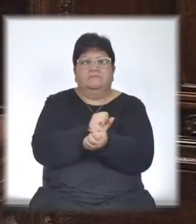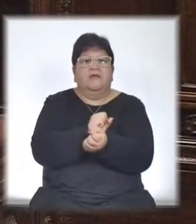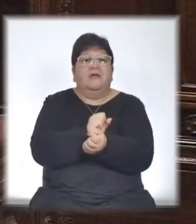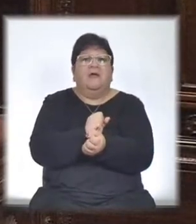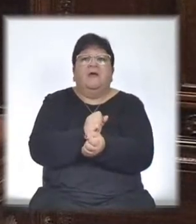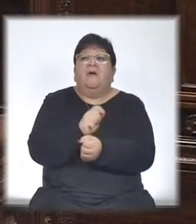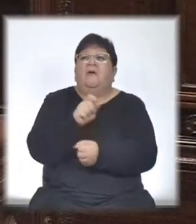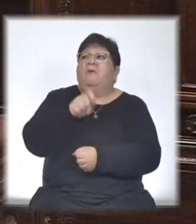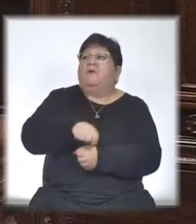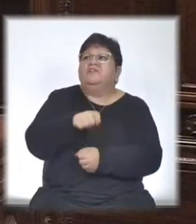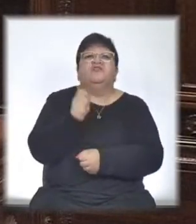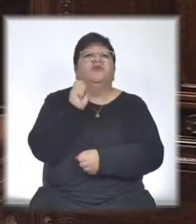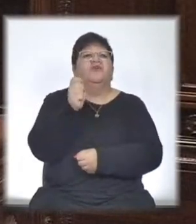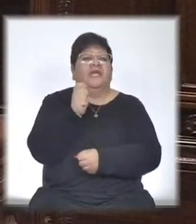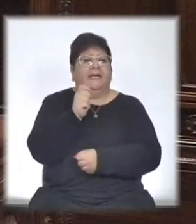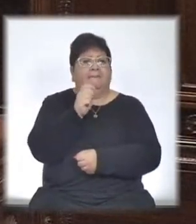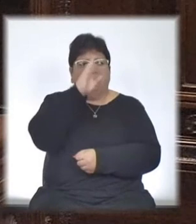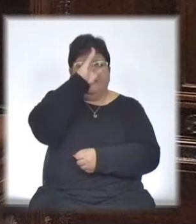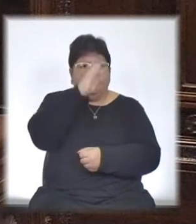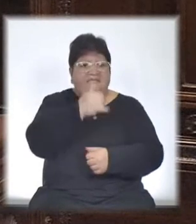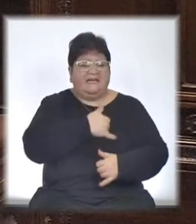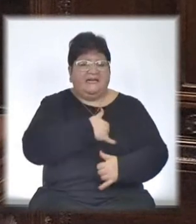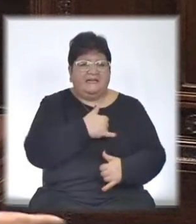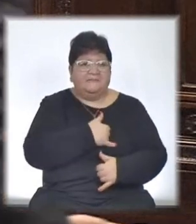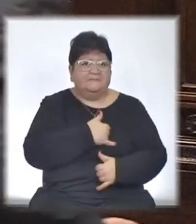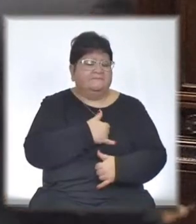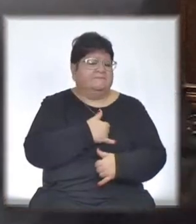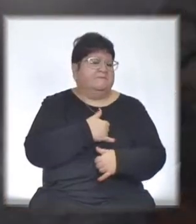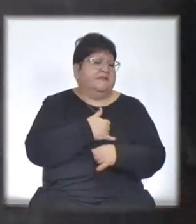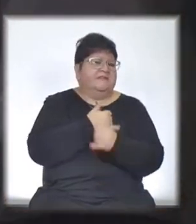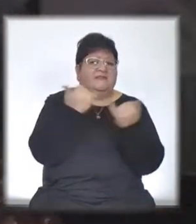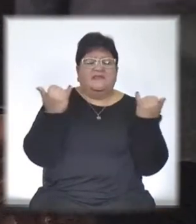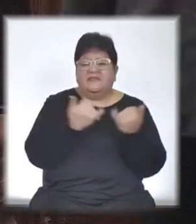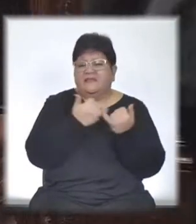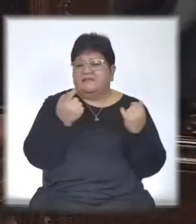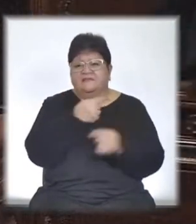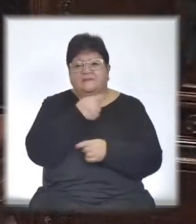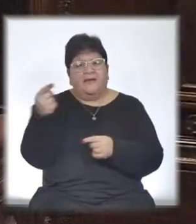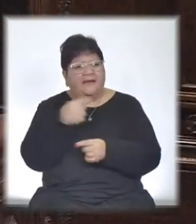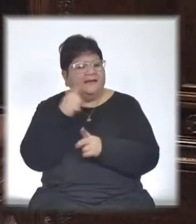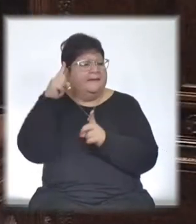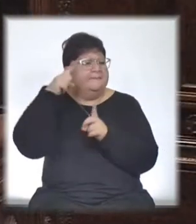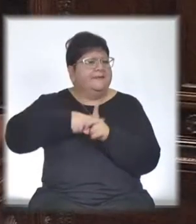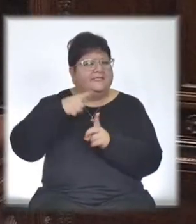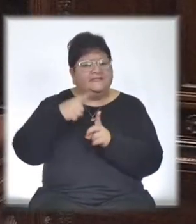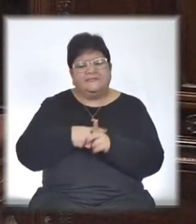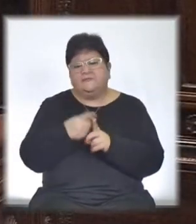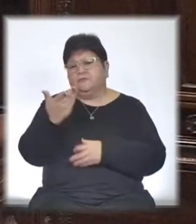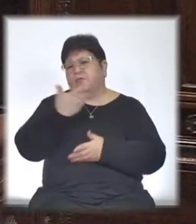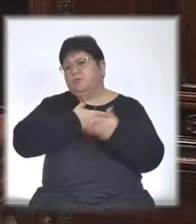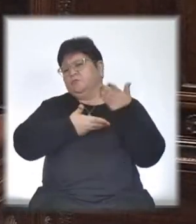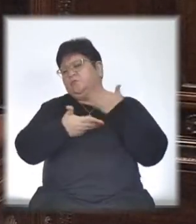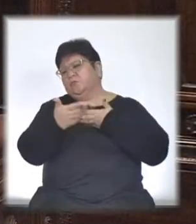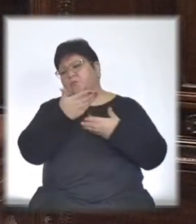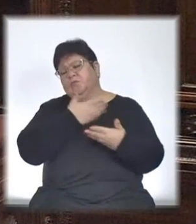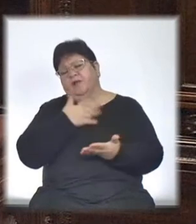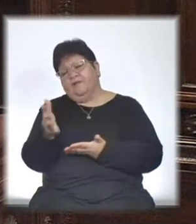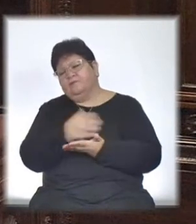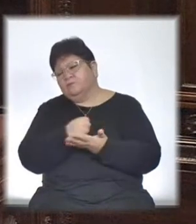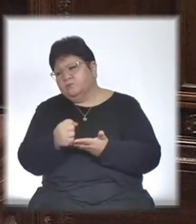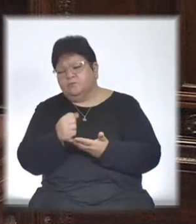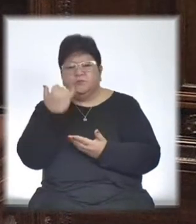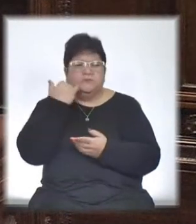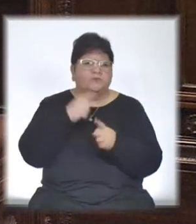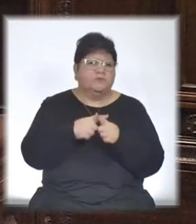sin garantías de ningún tipo, luego de días, semanas o meses de torturas y abusos sexuales, de